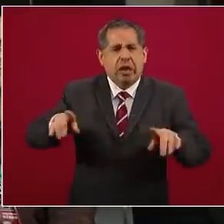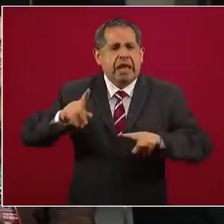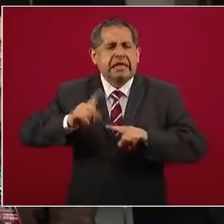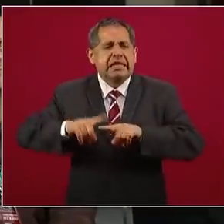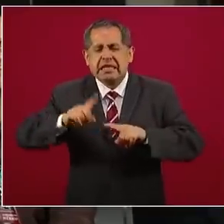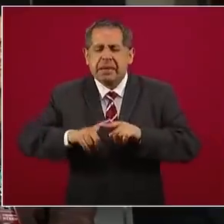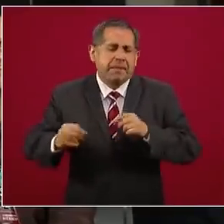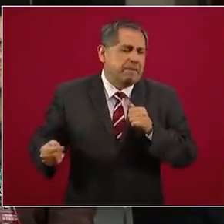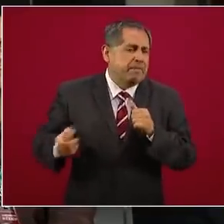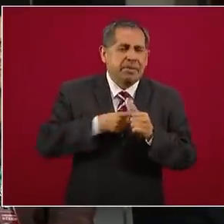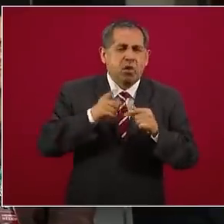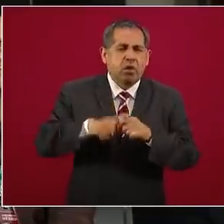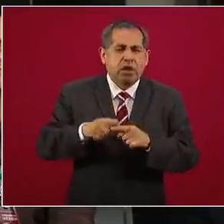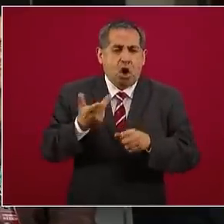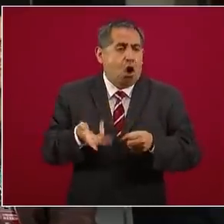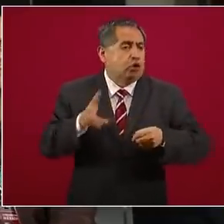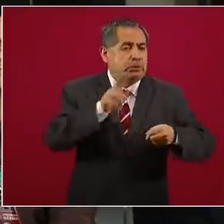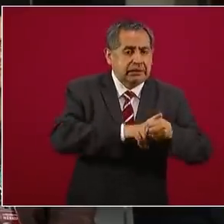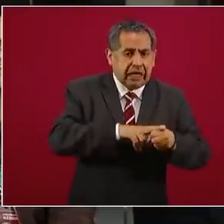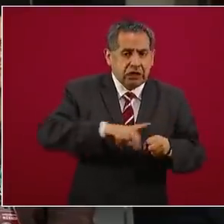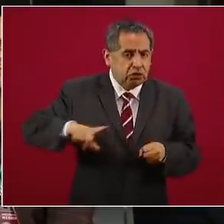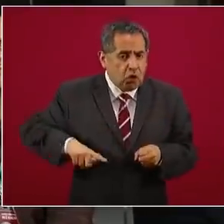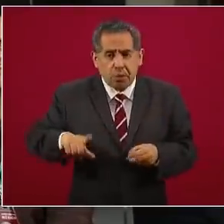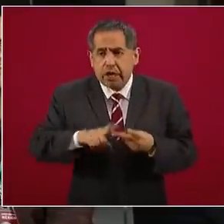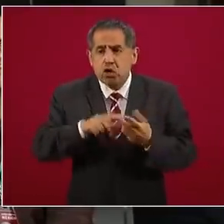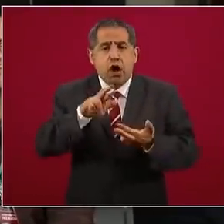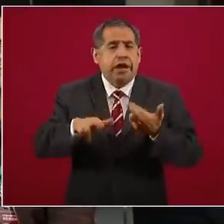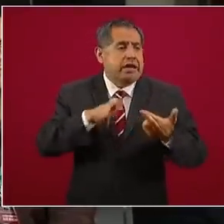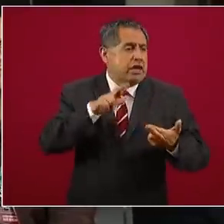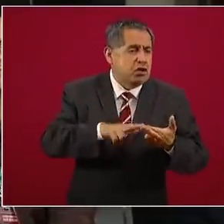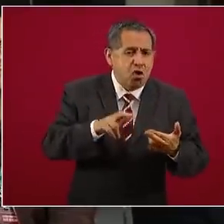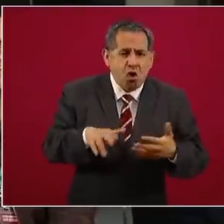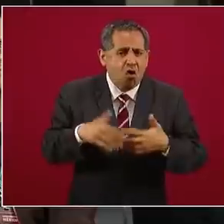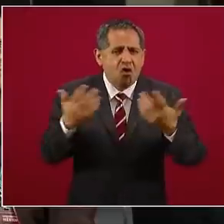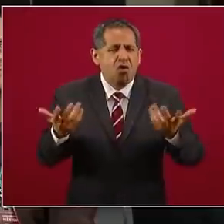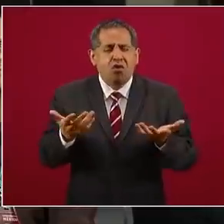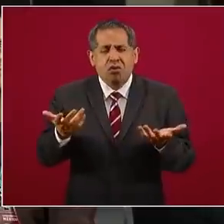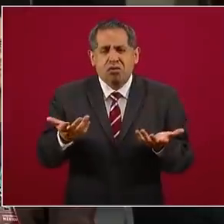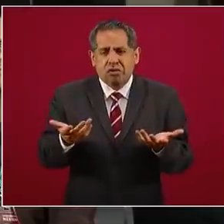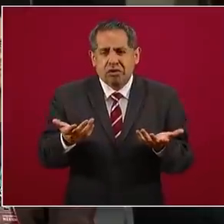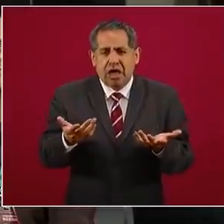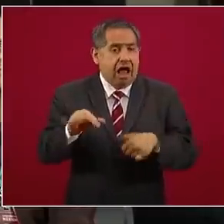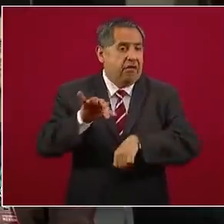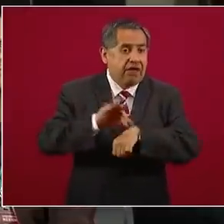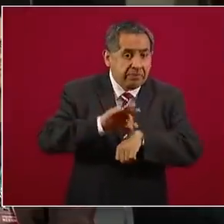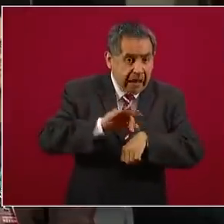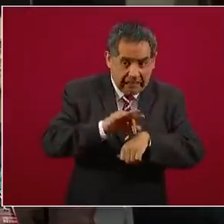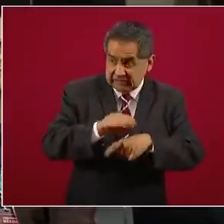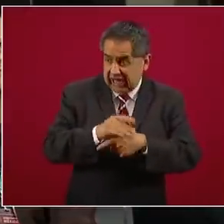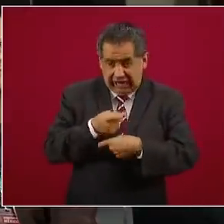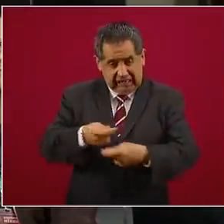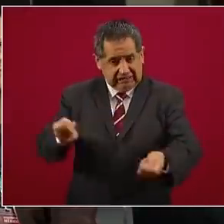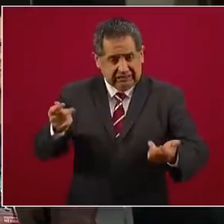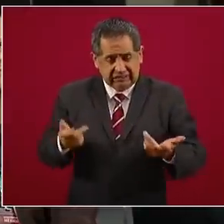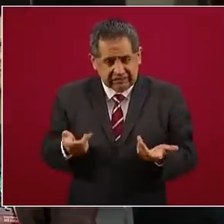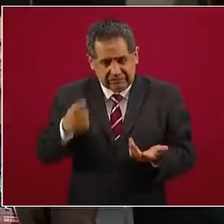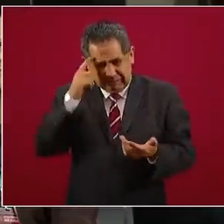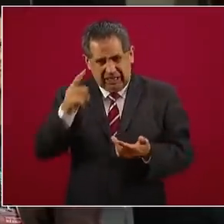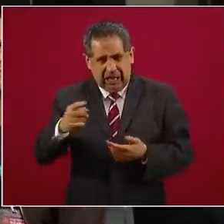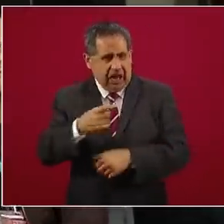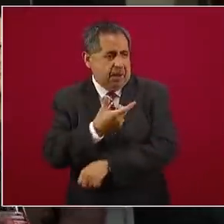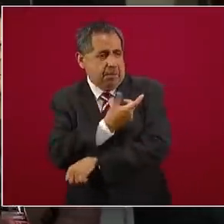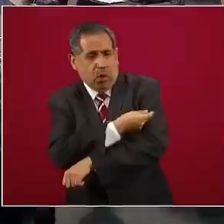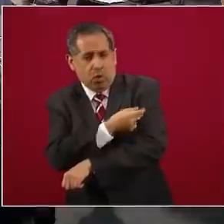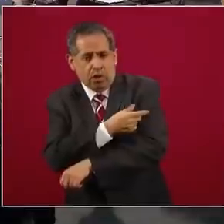tendrían prioridad? ¿Hospitales públicos? ¿Qué regiones? ¿Qué farmacias tendrían acceso a esta vacuna?